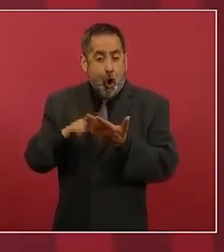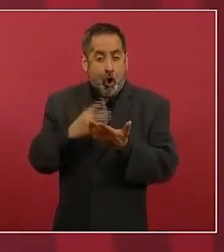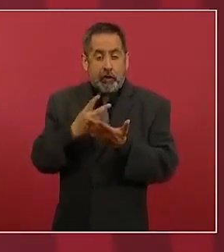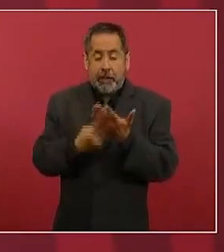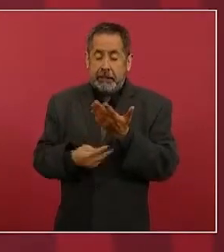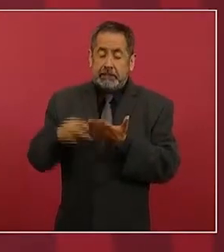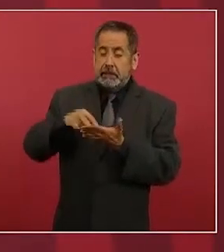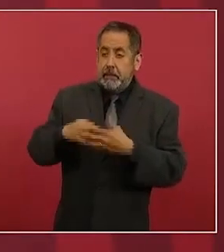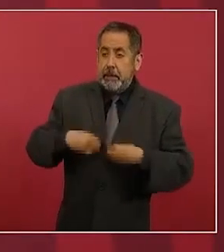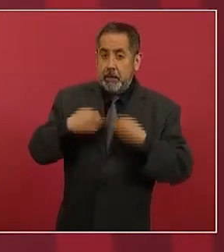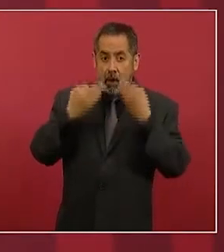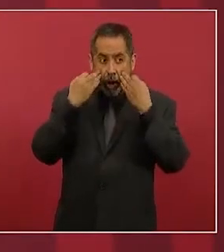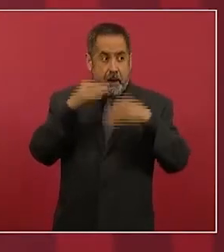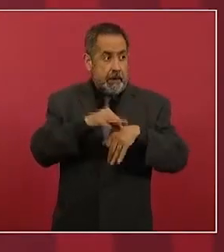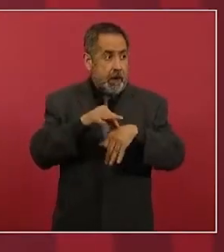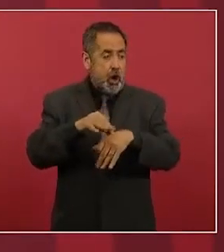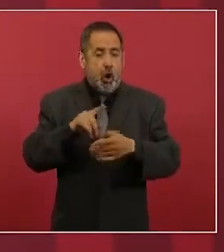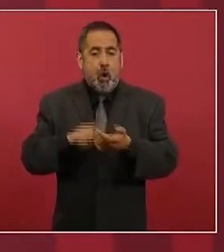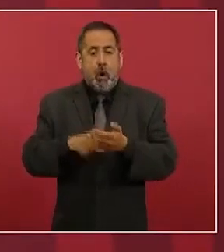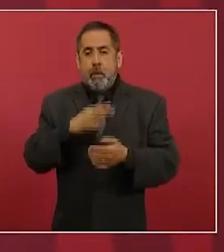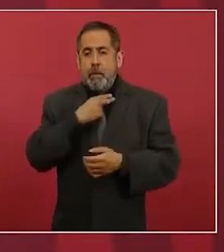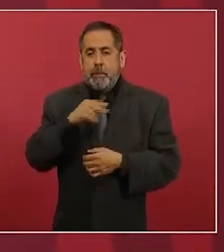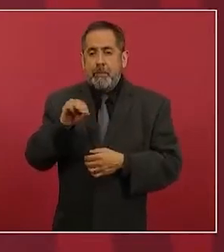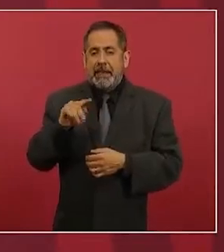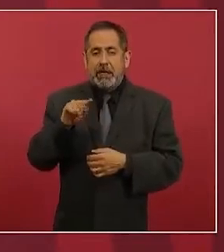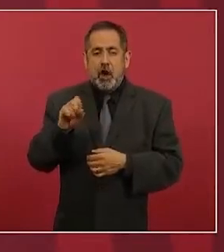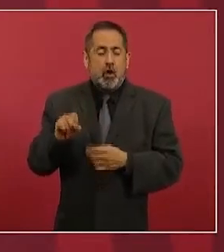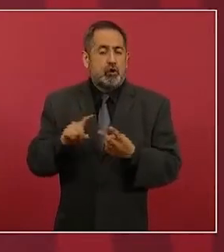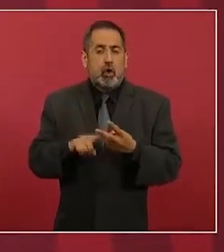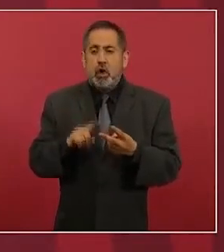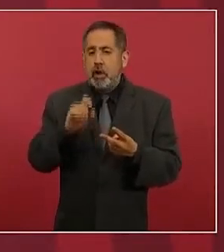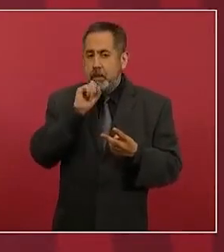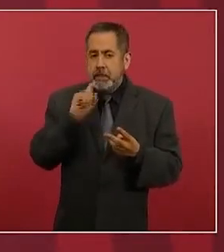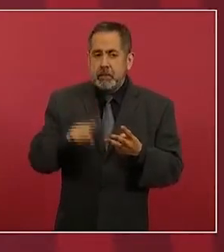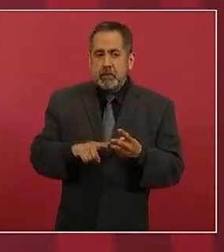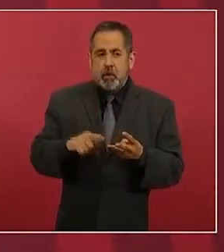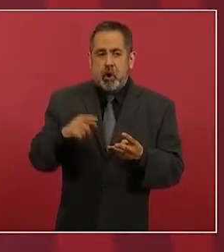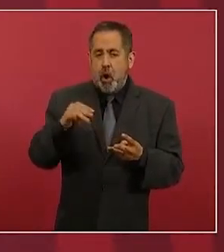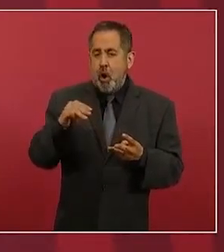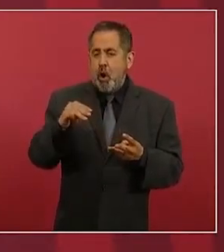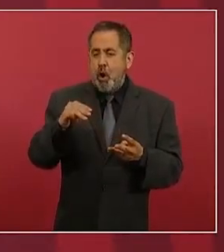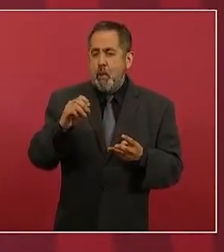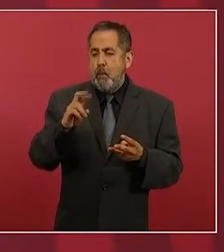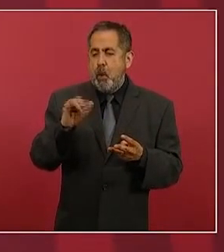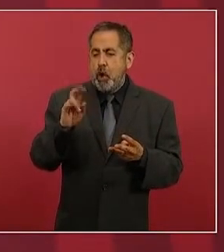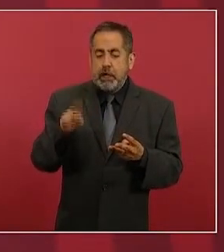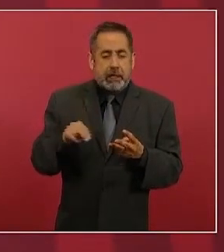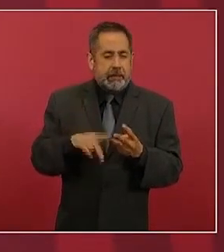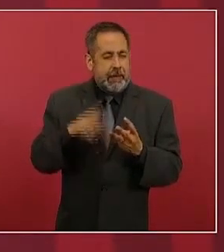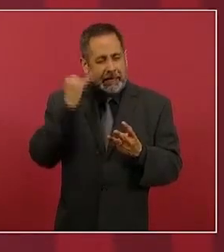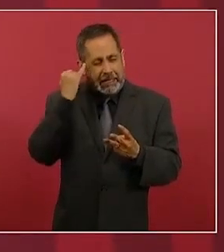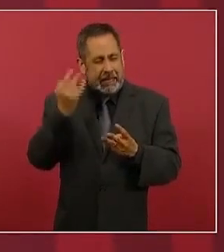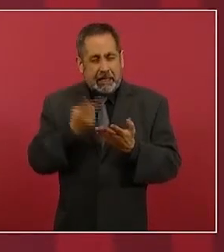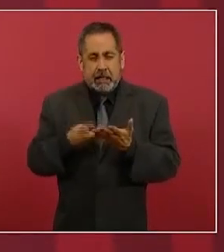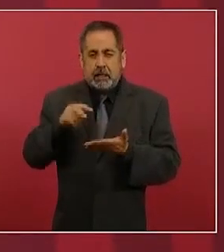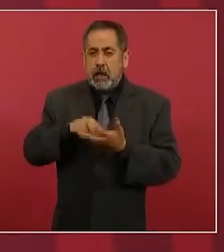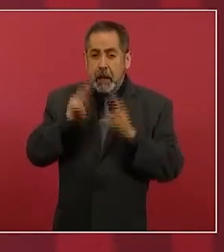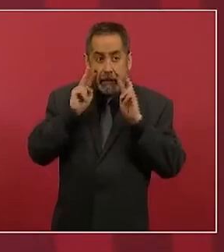o Adolfo López Mateos o el mismo Manuel Gómez Morín,